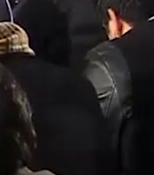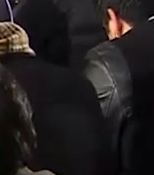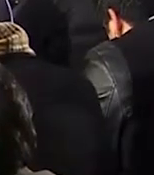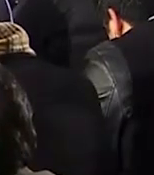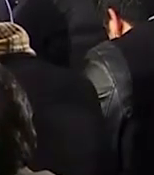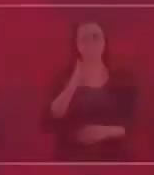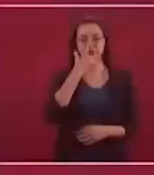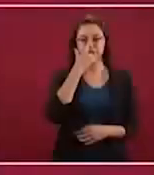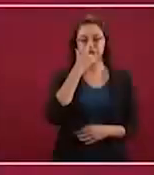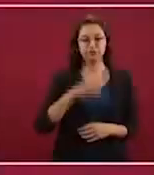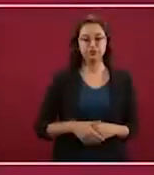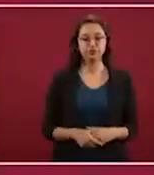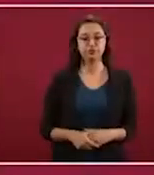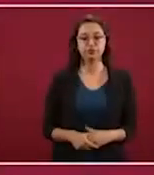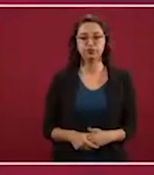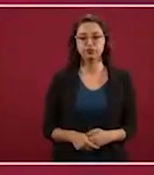podemos